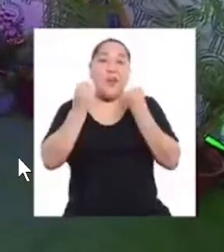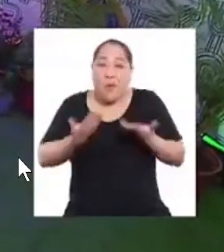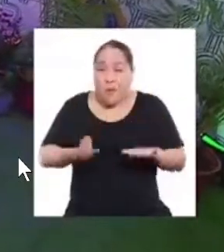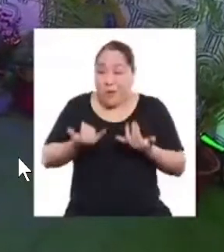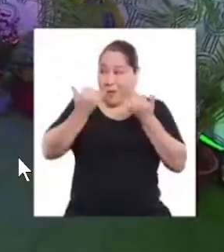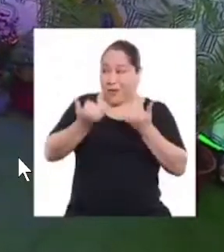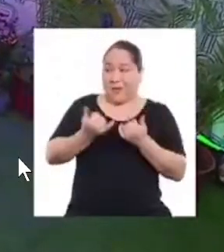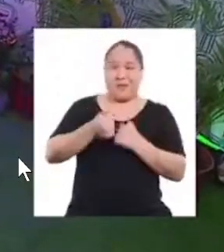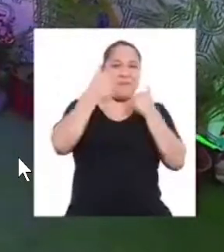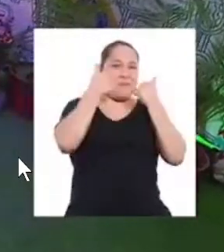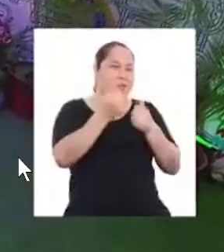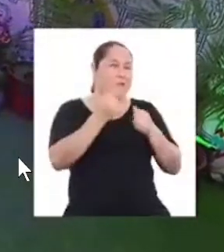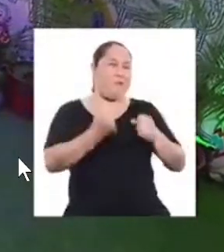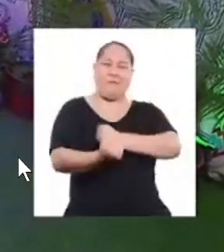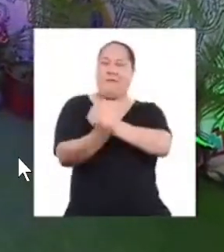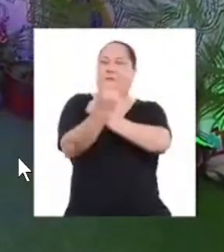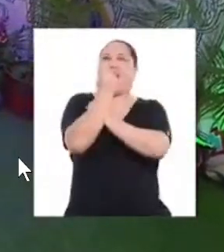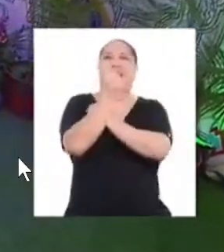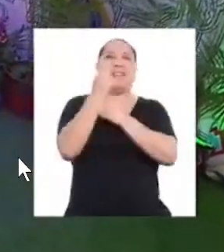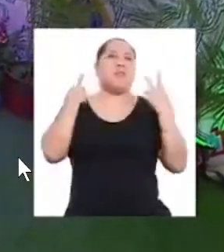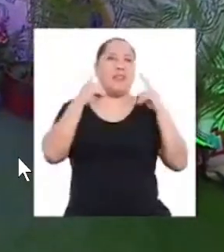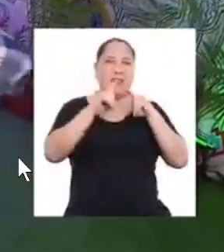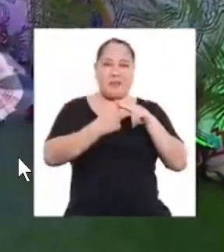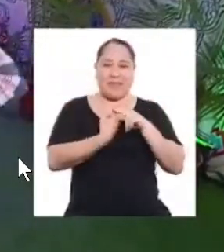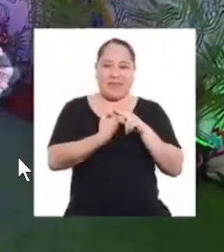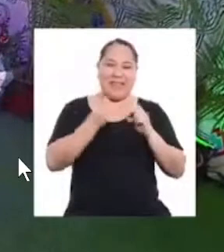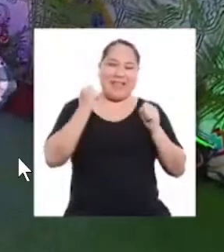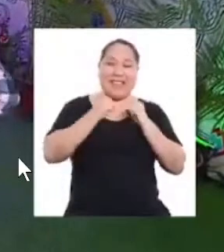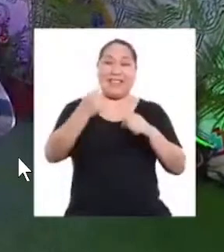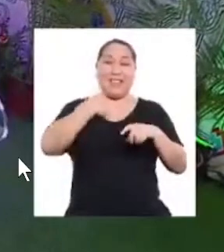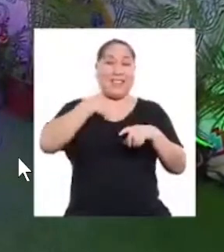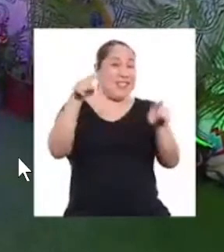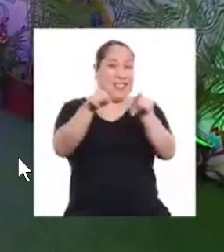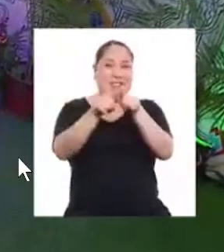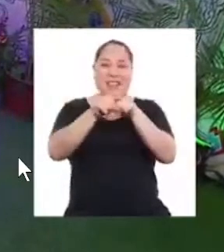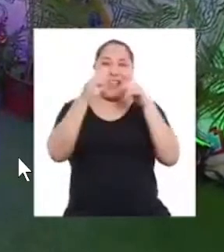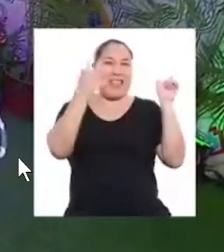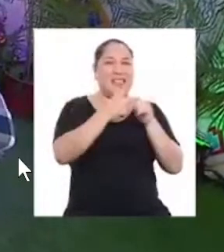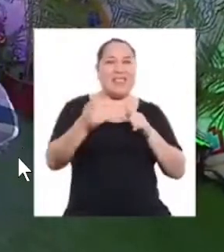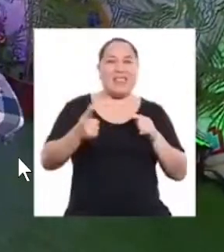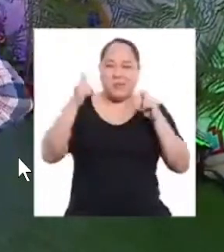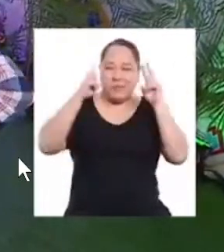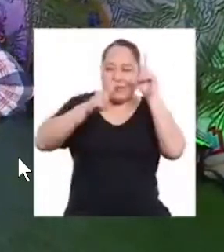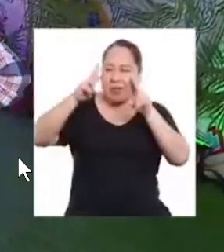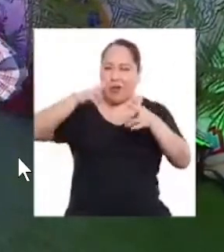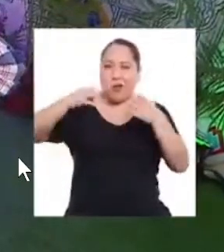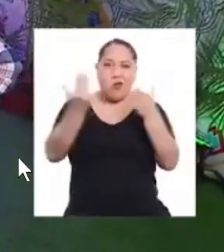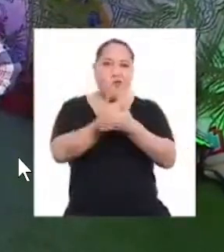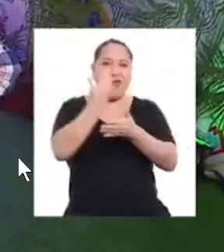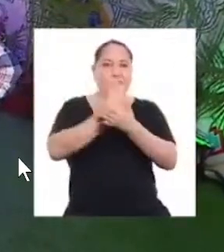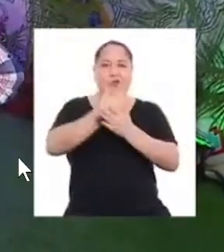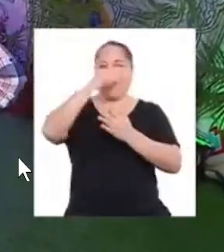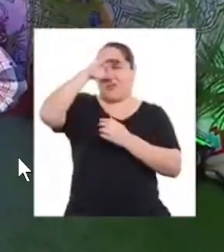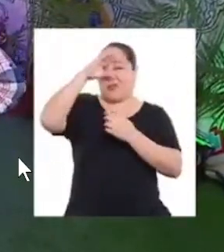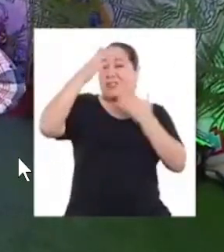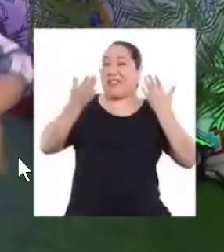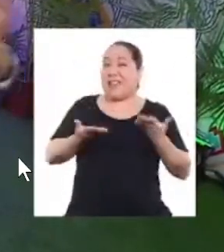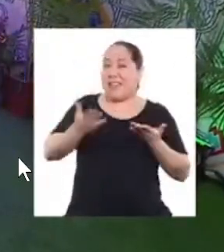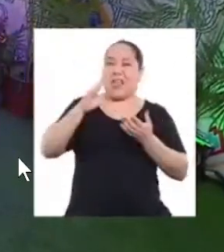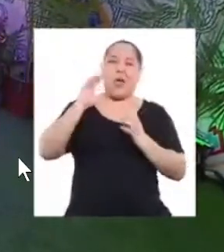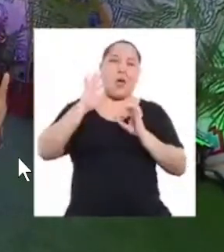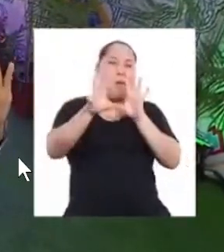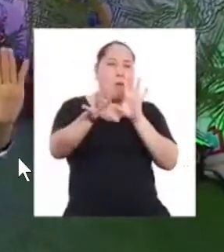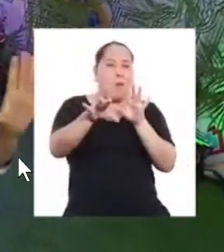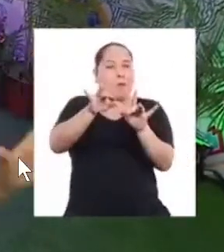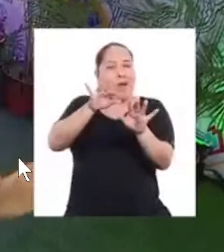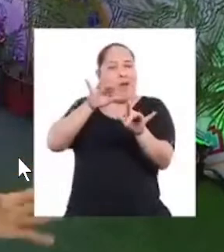hoy? Muy bien. Con toda la energía para empezar. Yo también estoy listo para explorar nuevos conocimientos en...